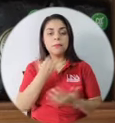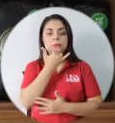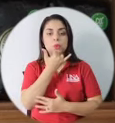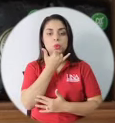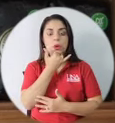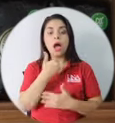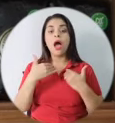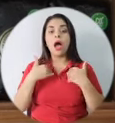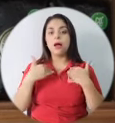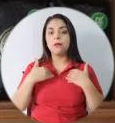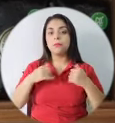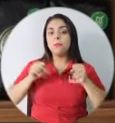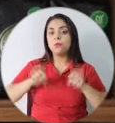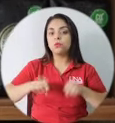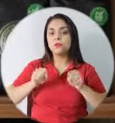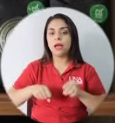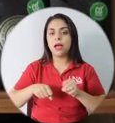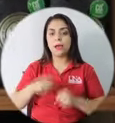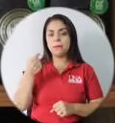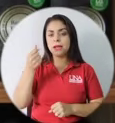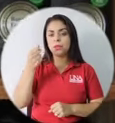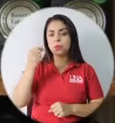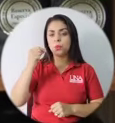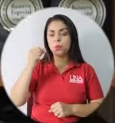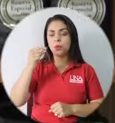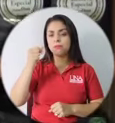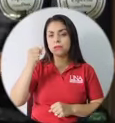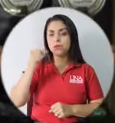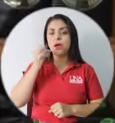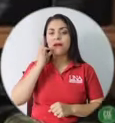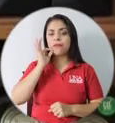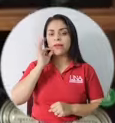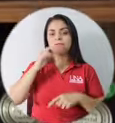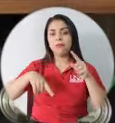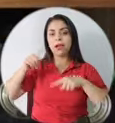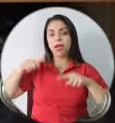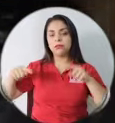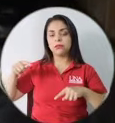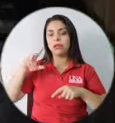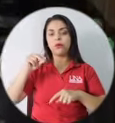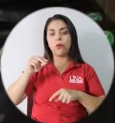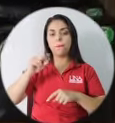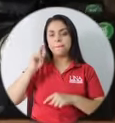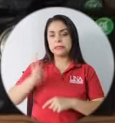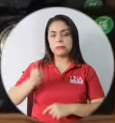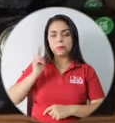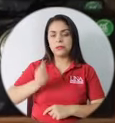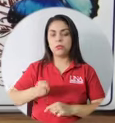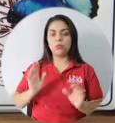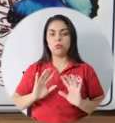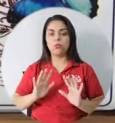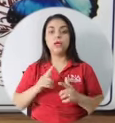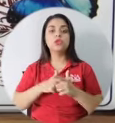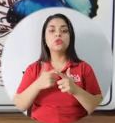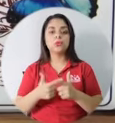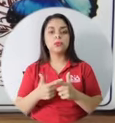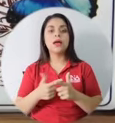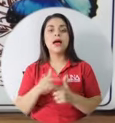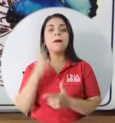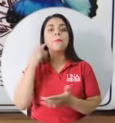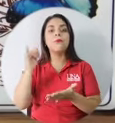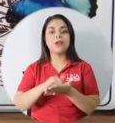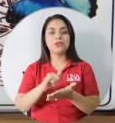posibilidad de que el precio del café pudiera variar, que no estuviera fijo. Entonces, ahí se crearon las condiciones, ¿verdad?,